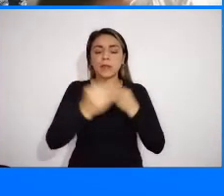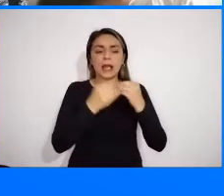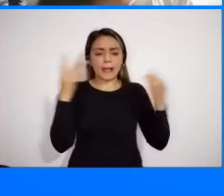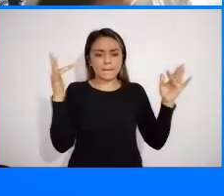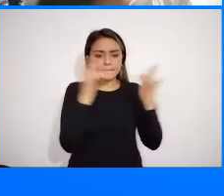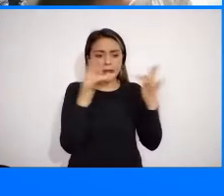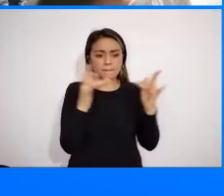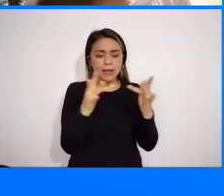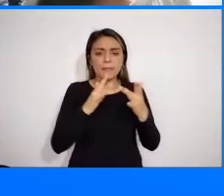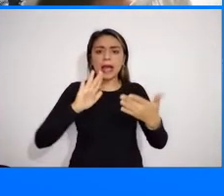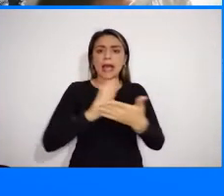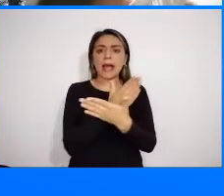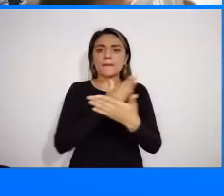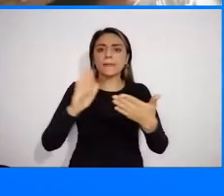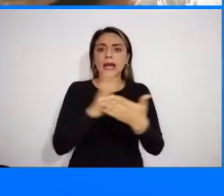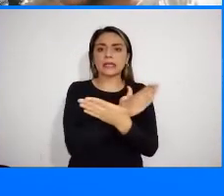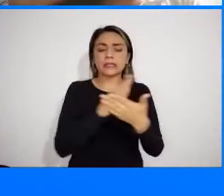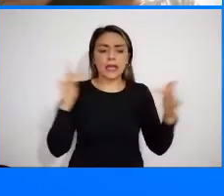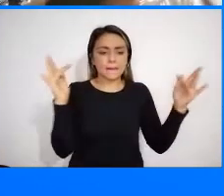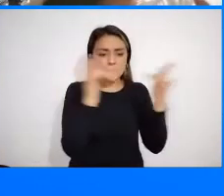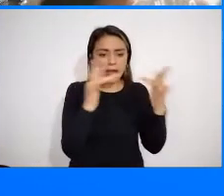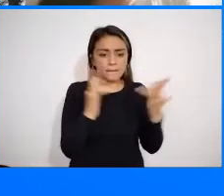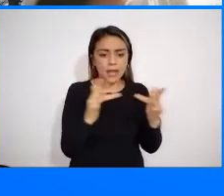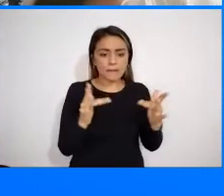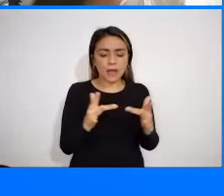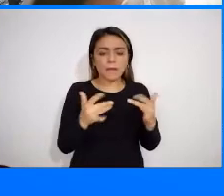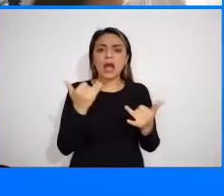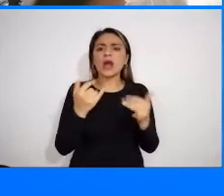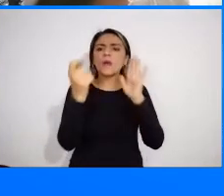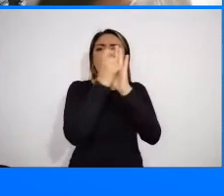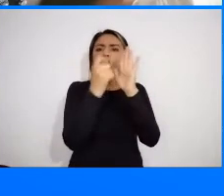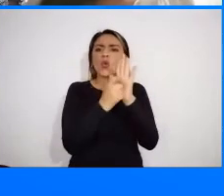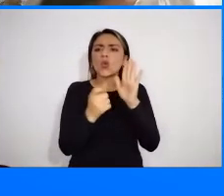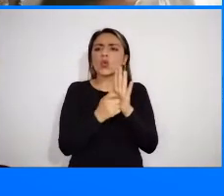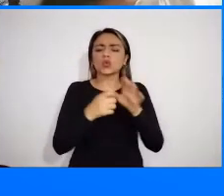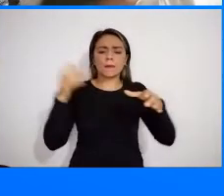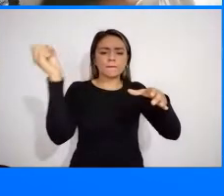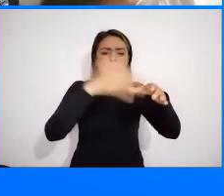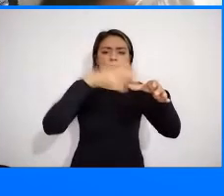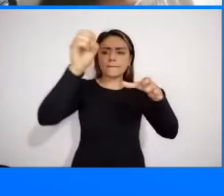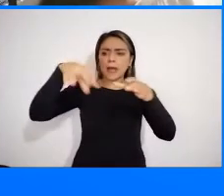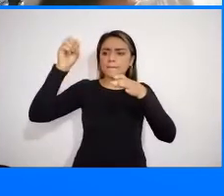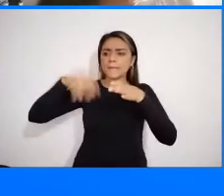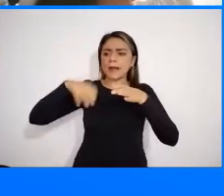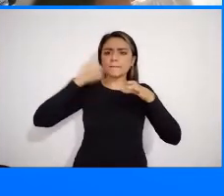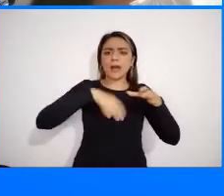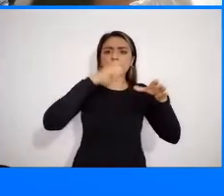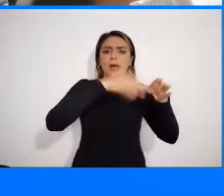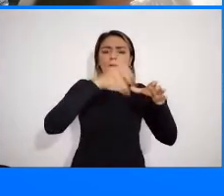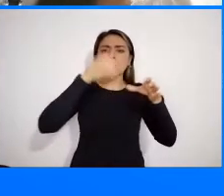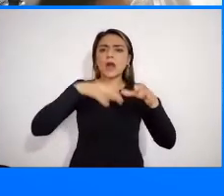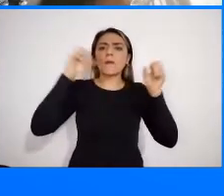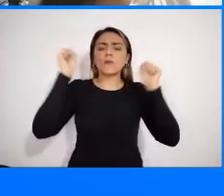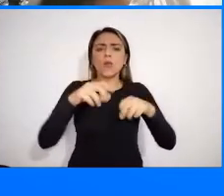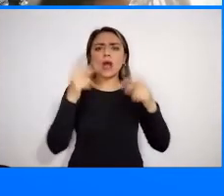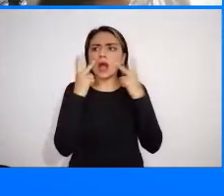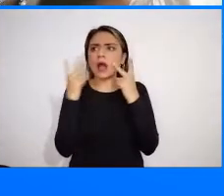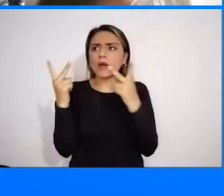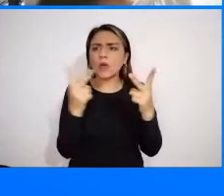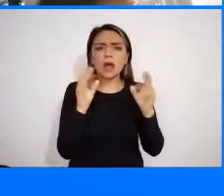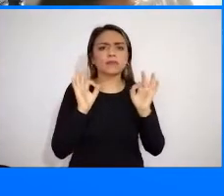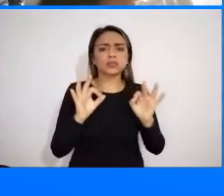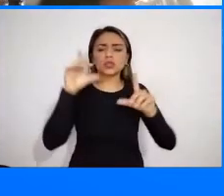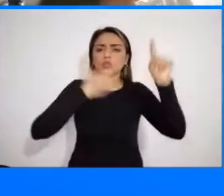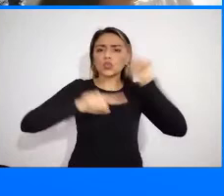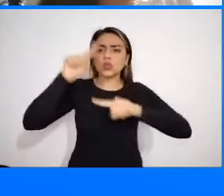adecuada separación en la fuente, por eso pues se tienen puntos con canecas en las que se pueda ver bien, el turista